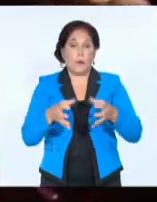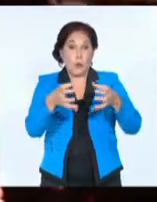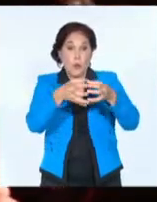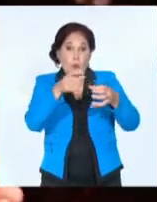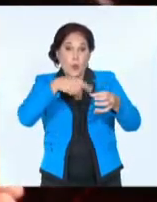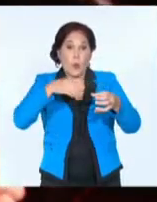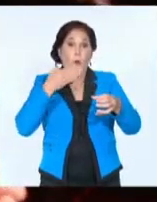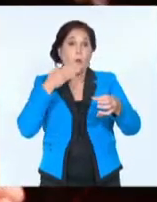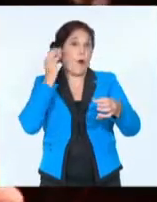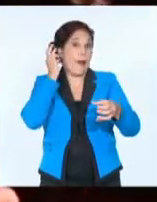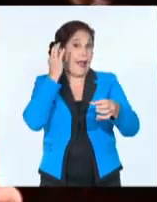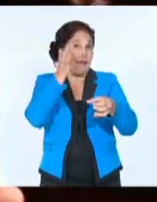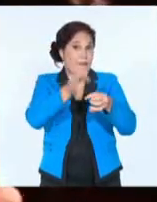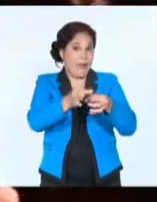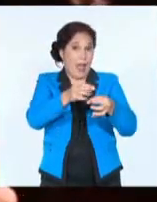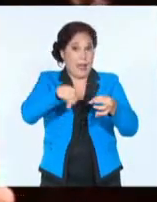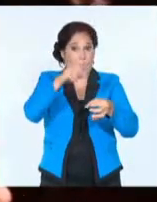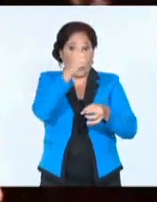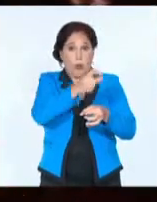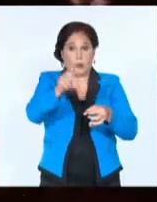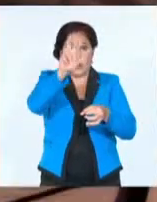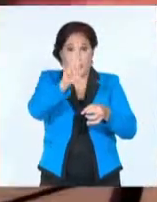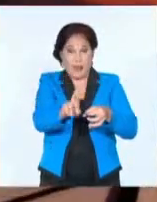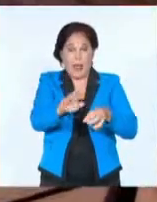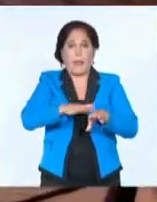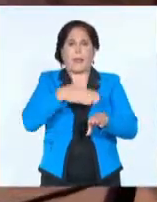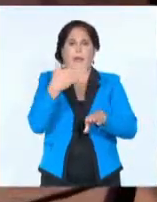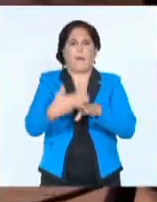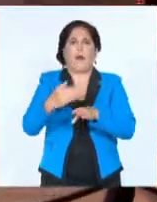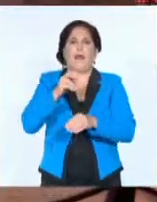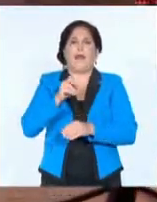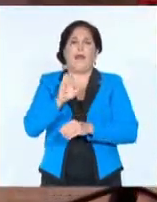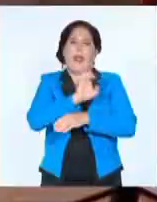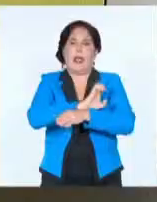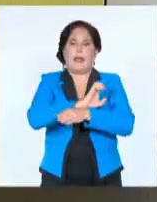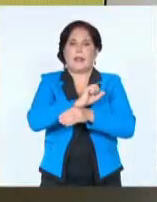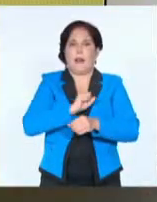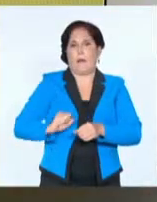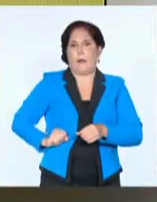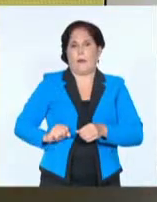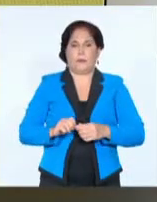de su presentación en Costa Rica, actuará en El Salvador.